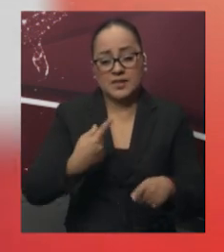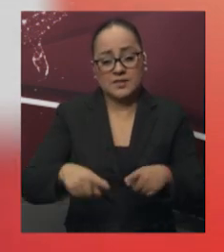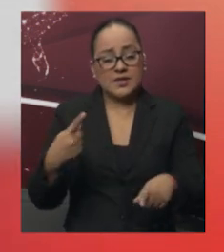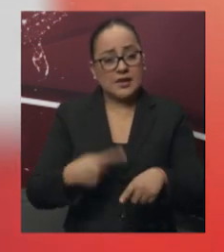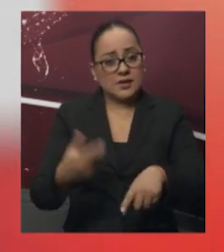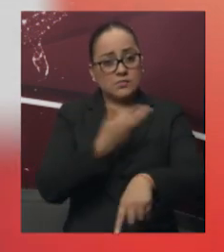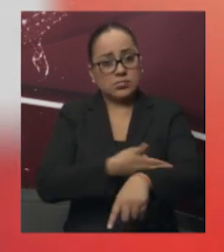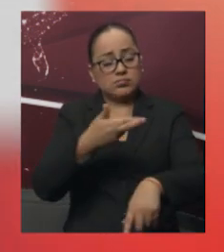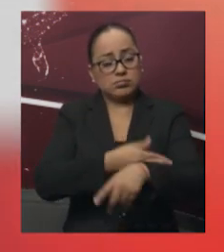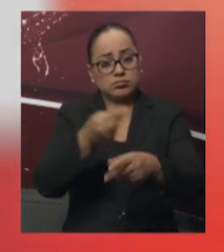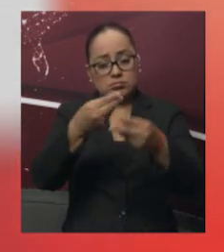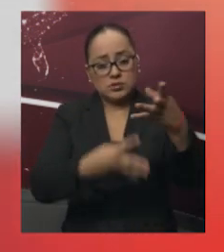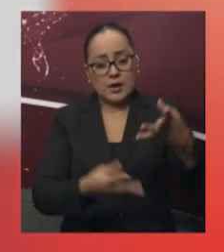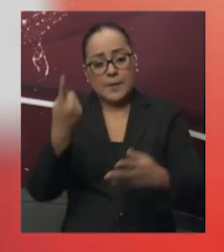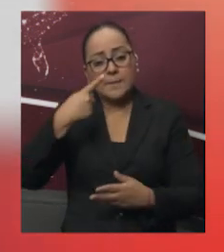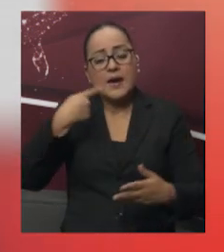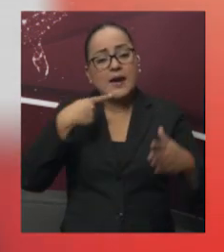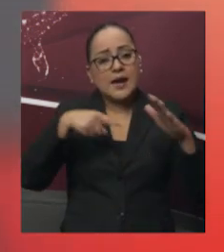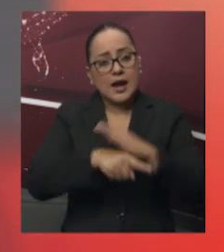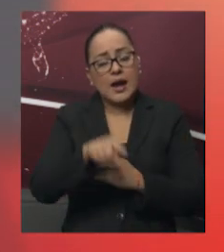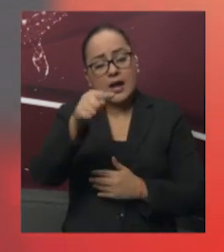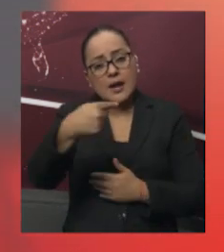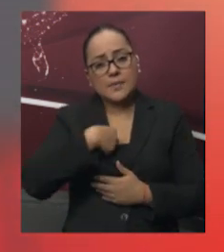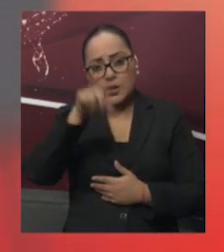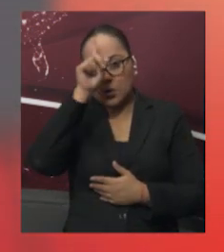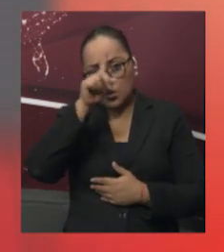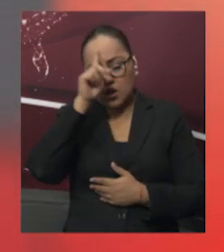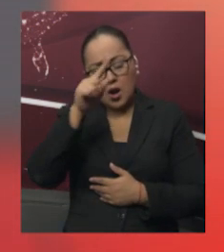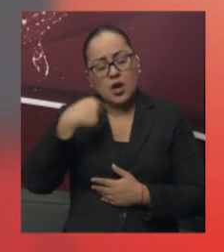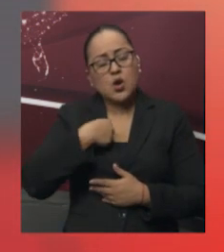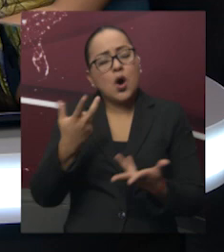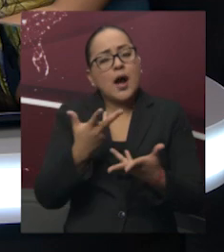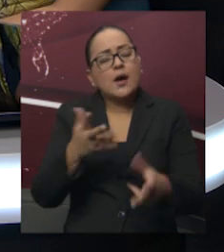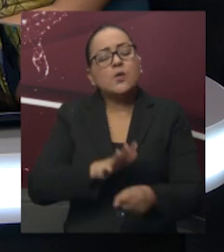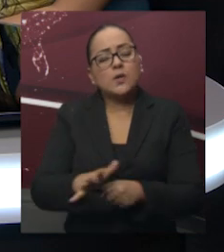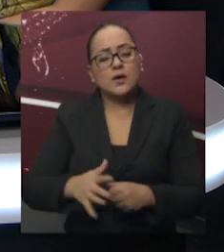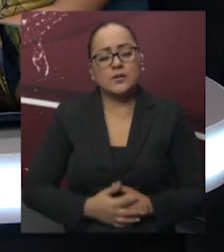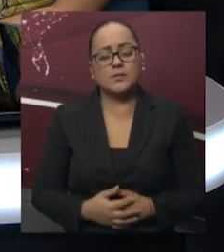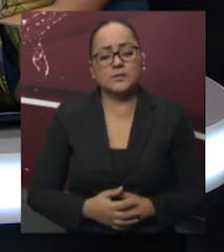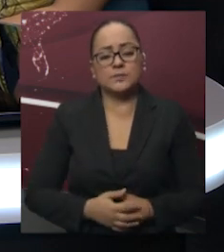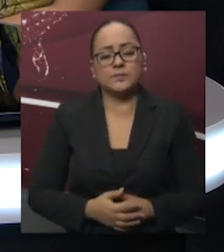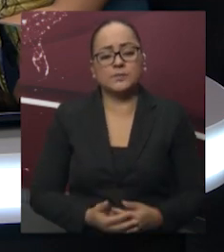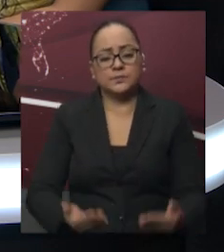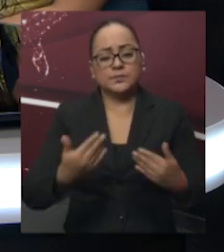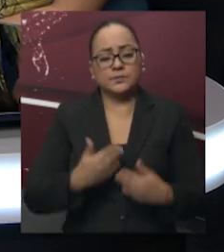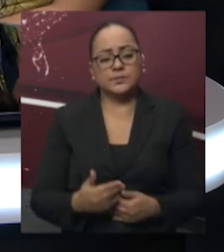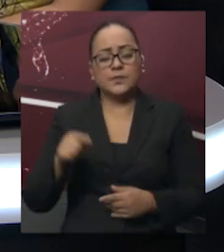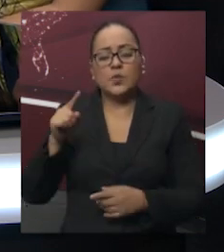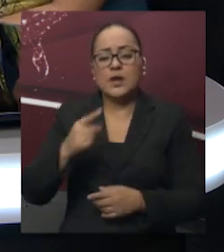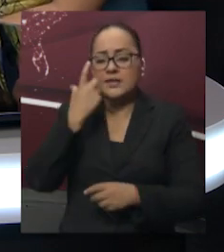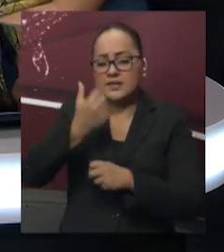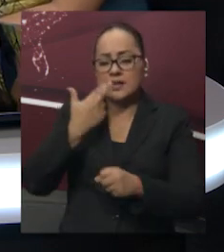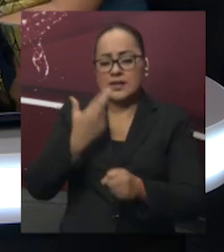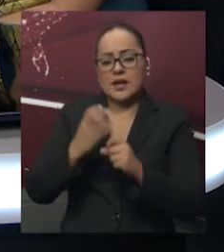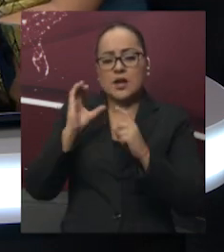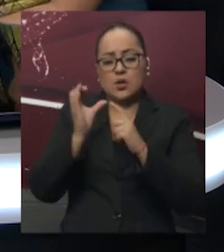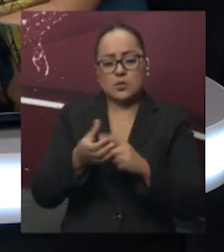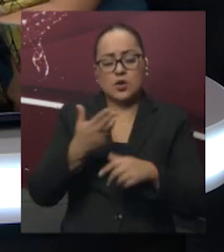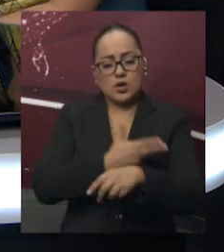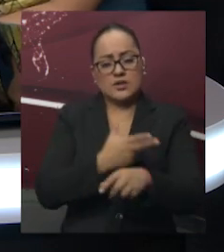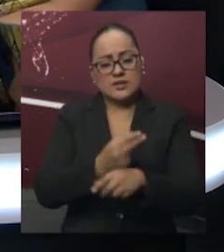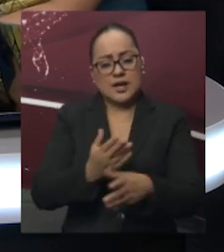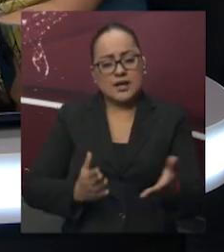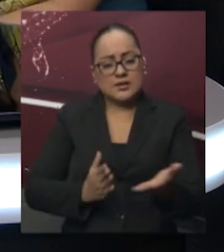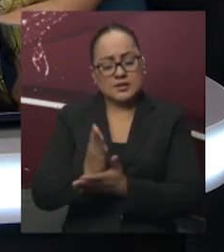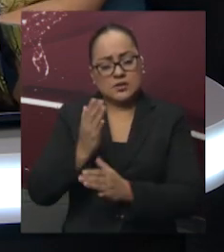procedimientos que ya existen para tener una orientación al respecto. Diputada, además de ser secretaria de la Comisión de Transparencia y